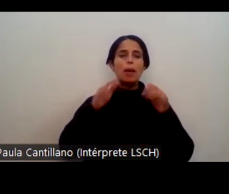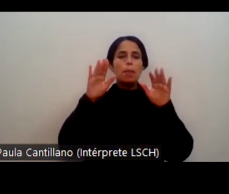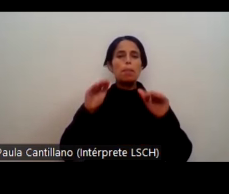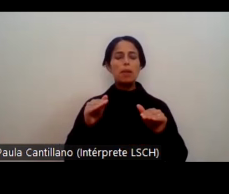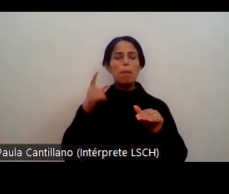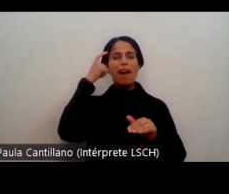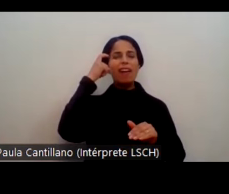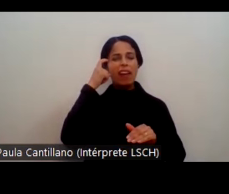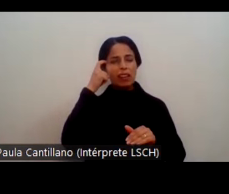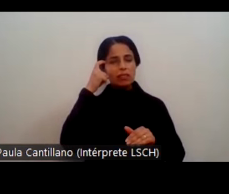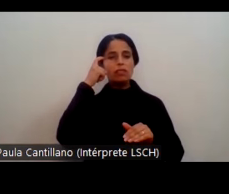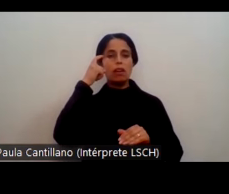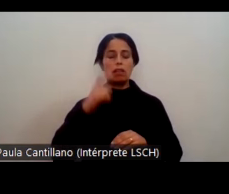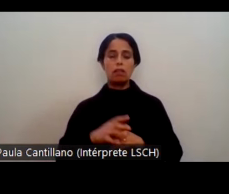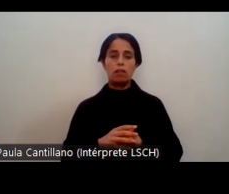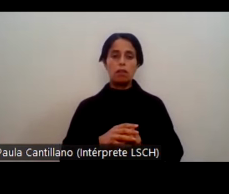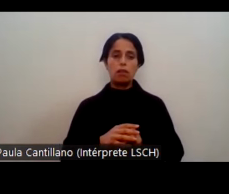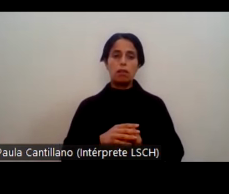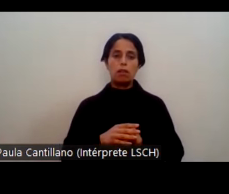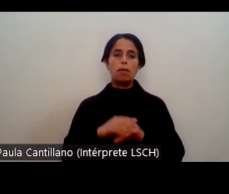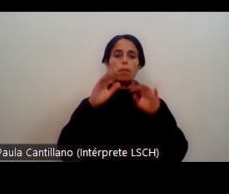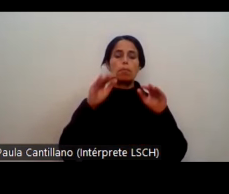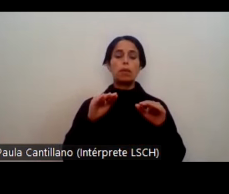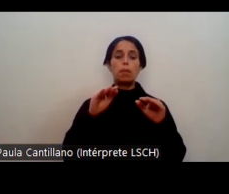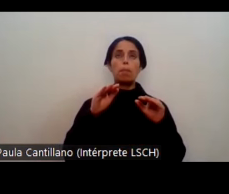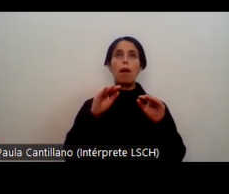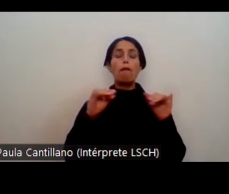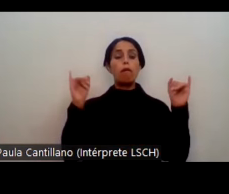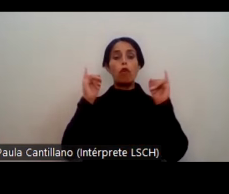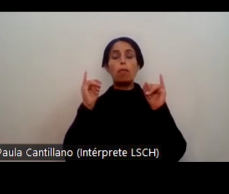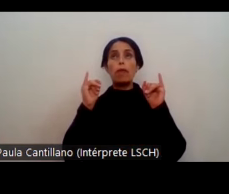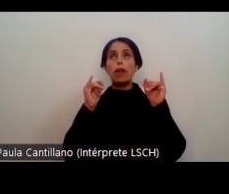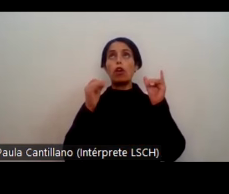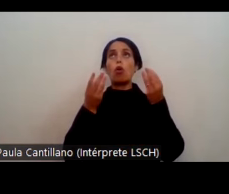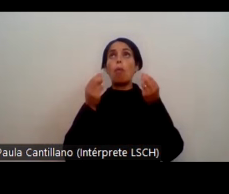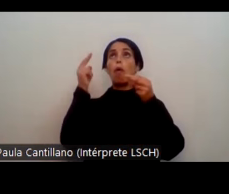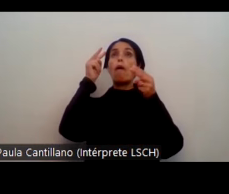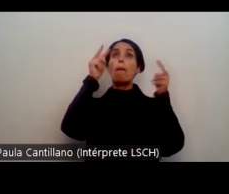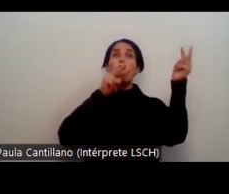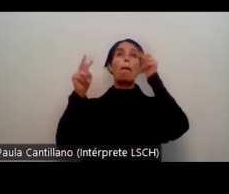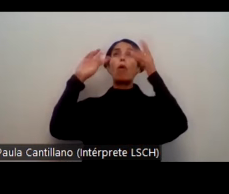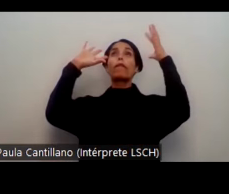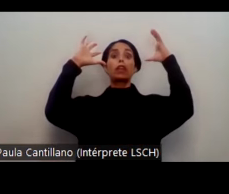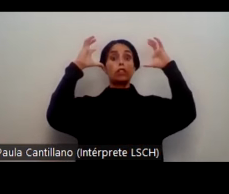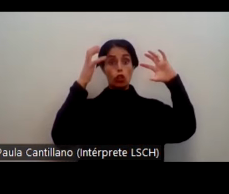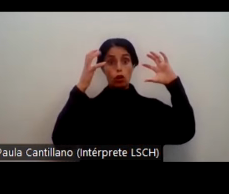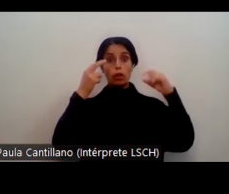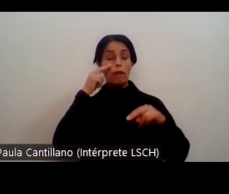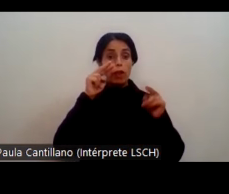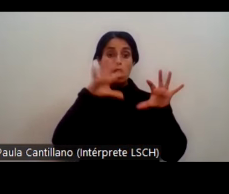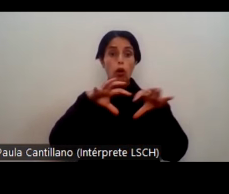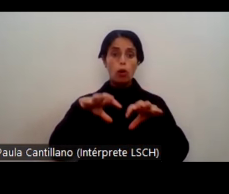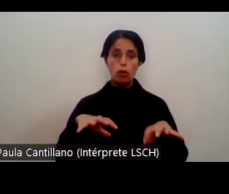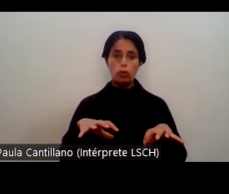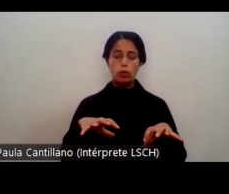tener una cosmología muy semejante, eh, a la cual denominamos a toda esta